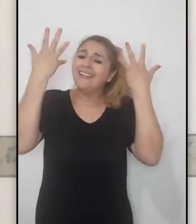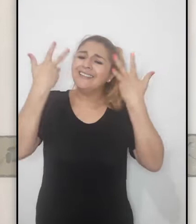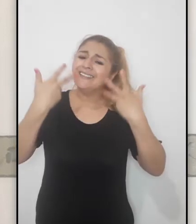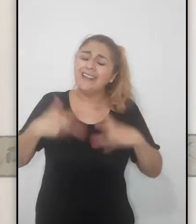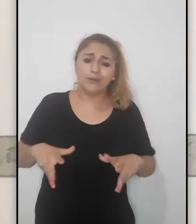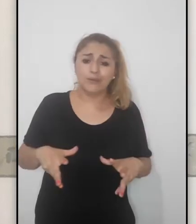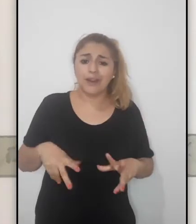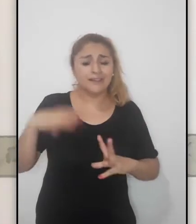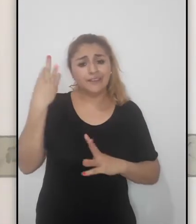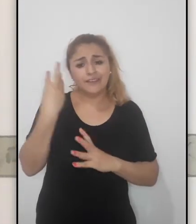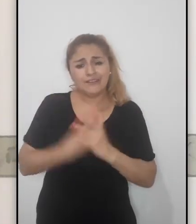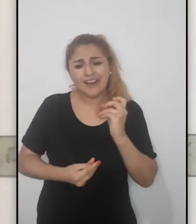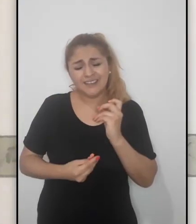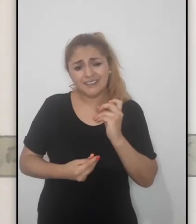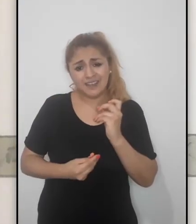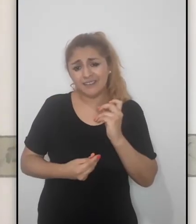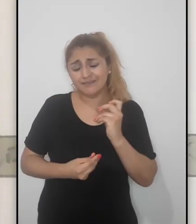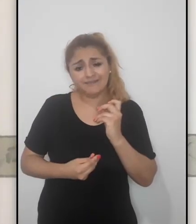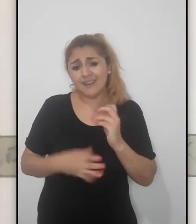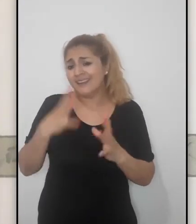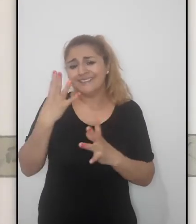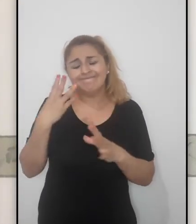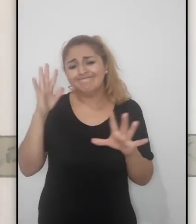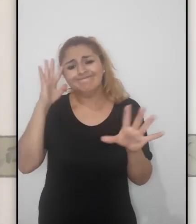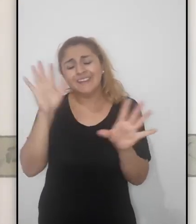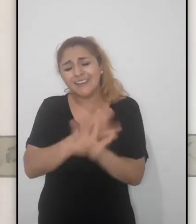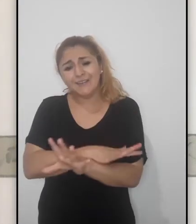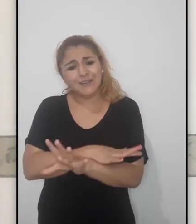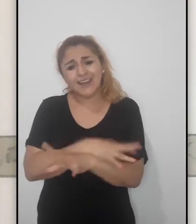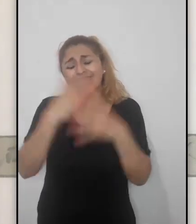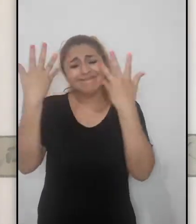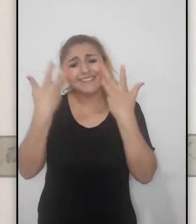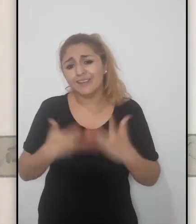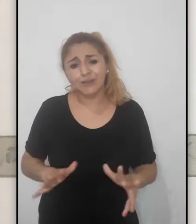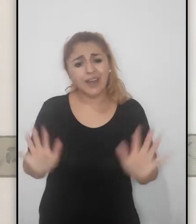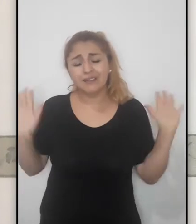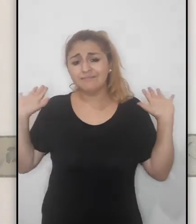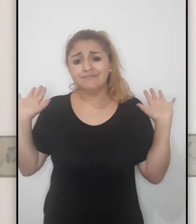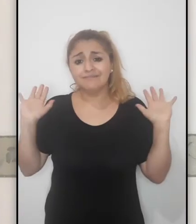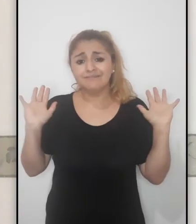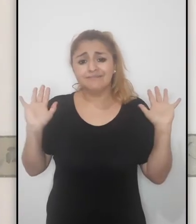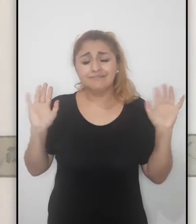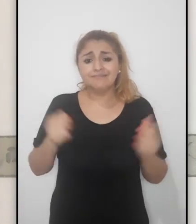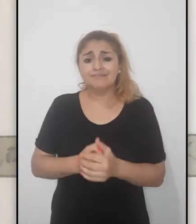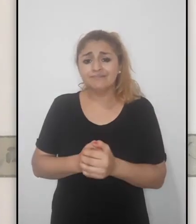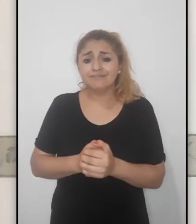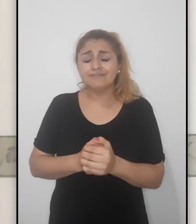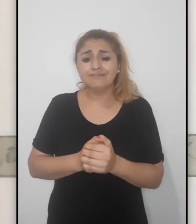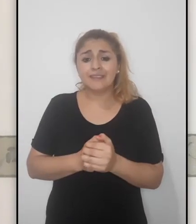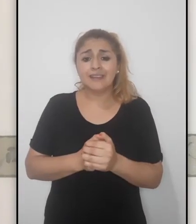destinado a fallar habla de la condición del ser humano el pecado